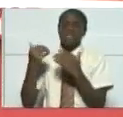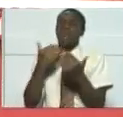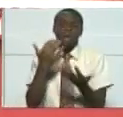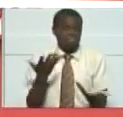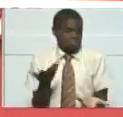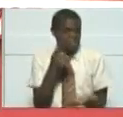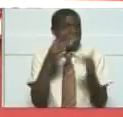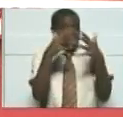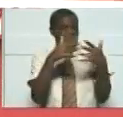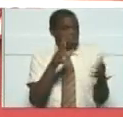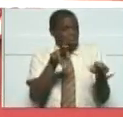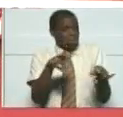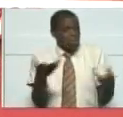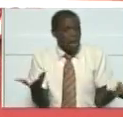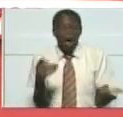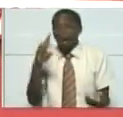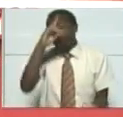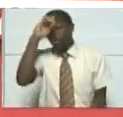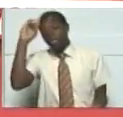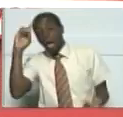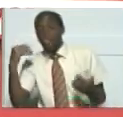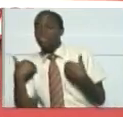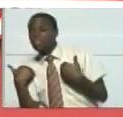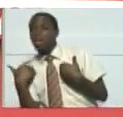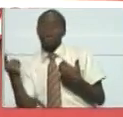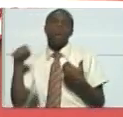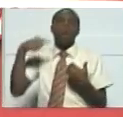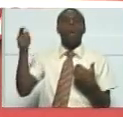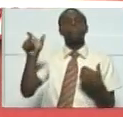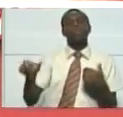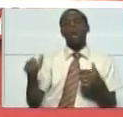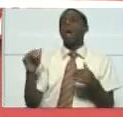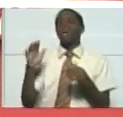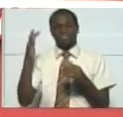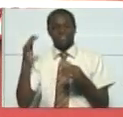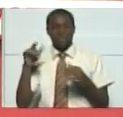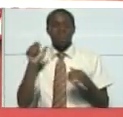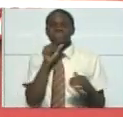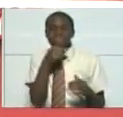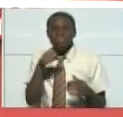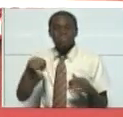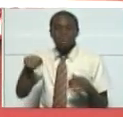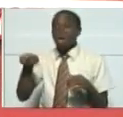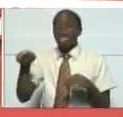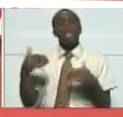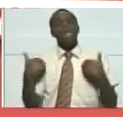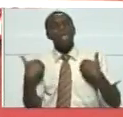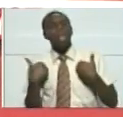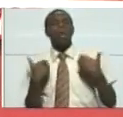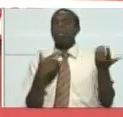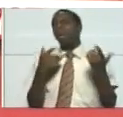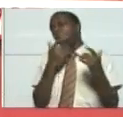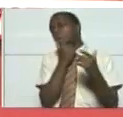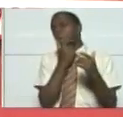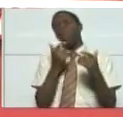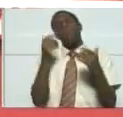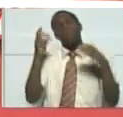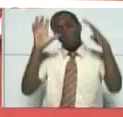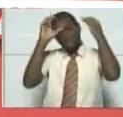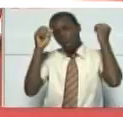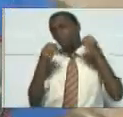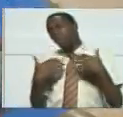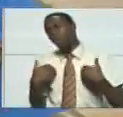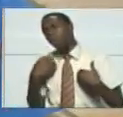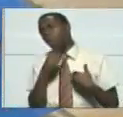preocupados por la salud de Dios dado o por la salud de guasipati que tenemos que sacarlo no Ah sacarlo